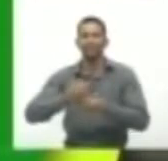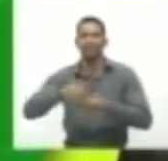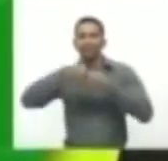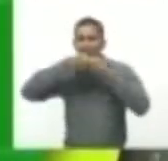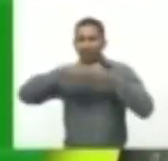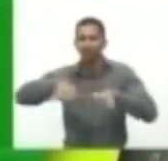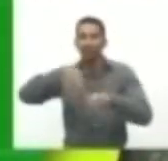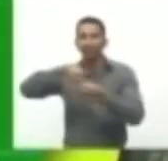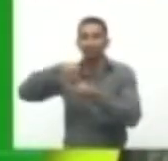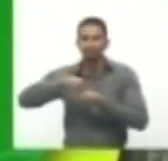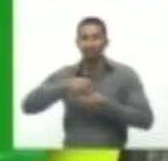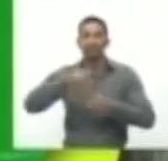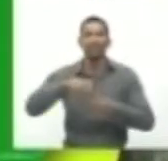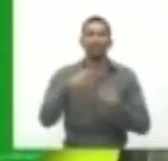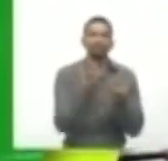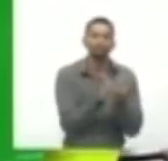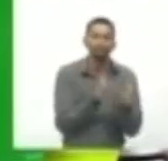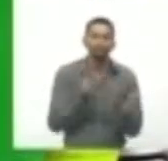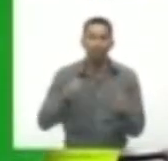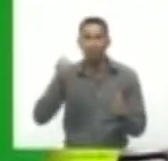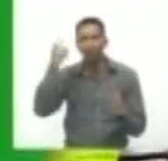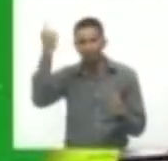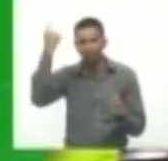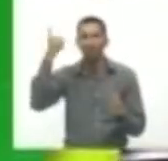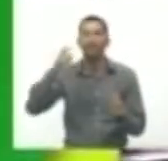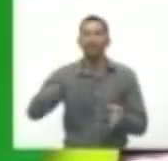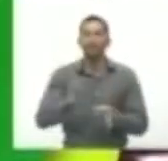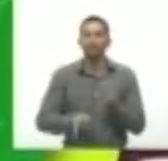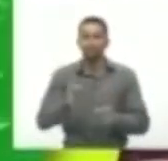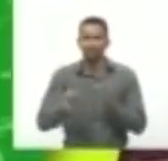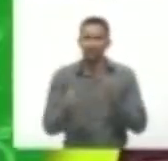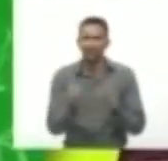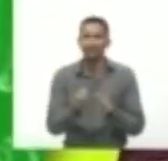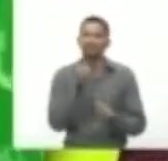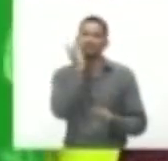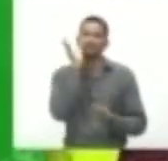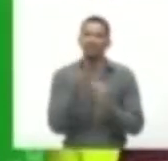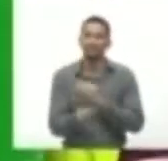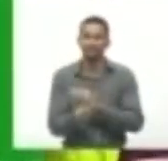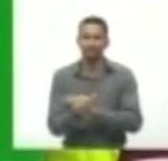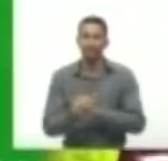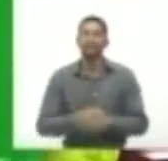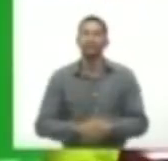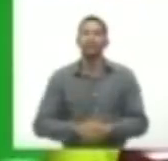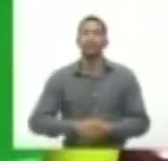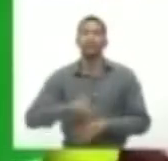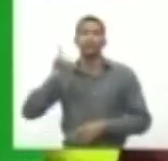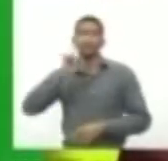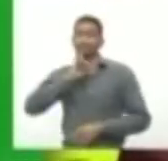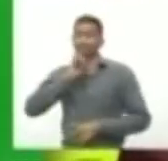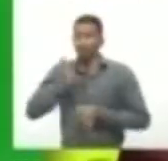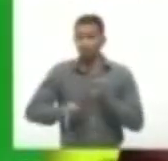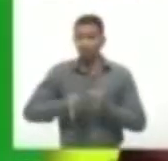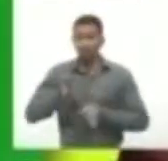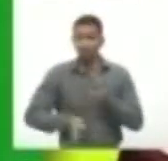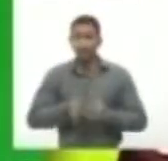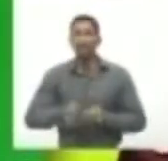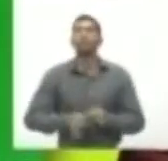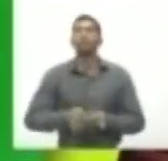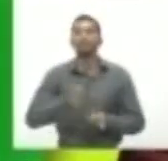políticas y miembros de la rama judicial. Juez de Estados Unidos asegura que exministro Arias sí podría ser